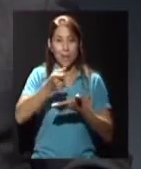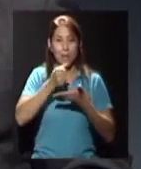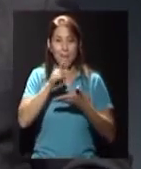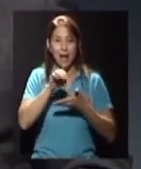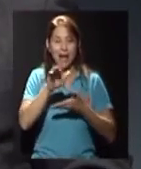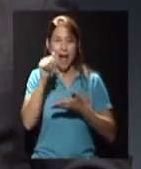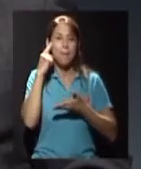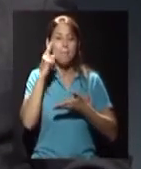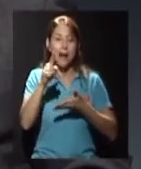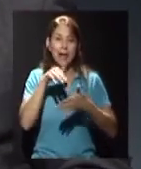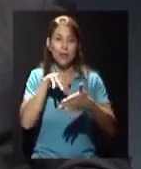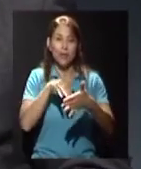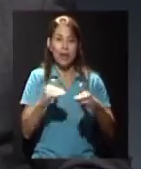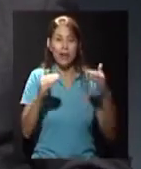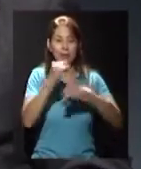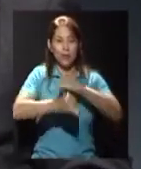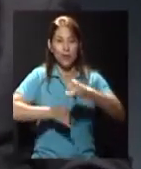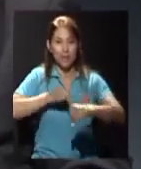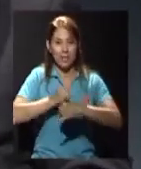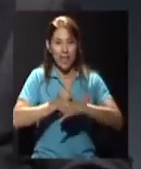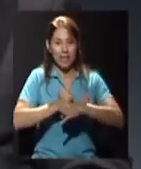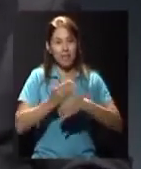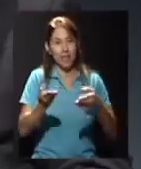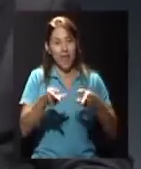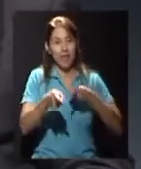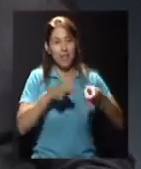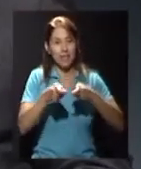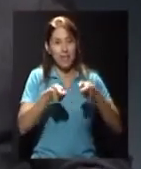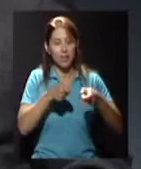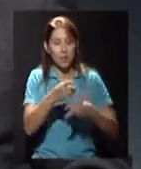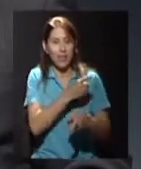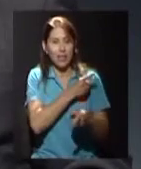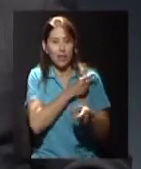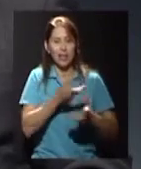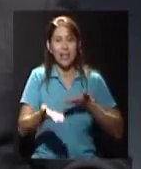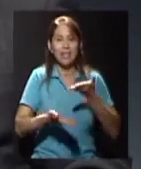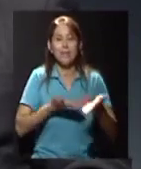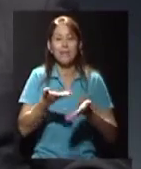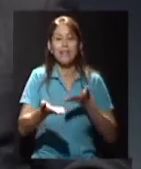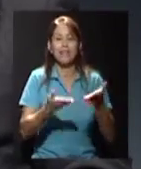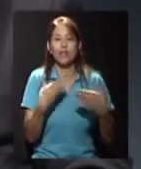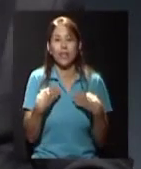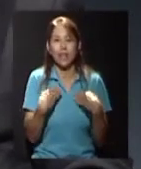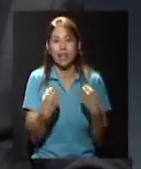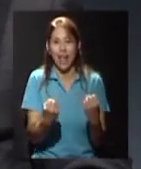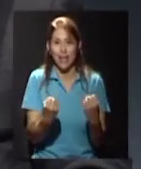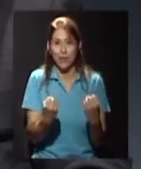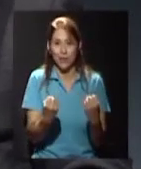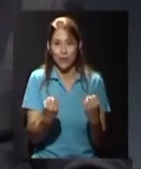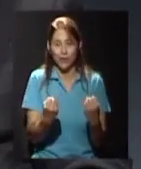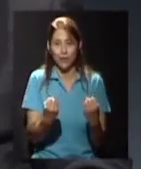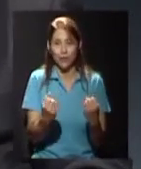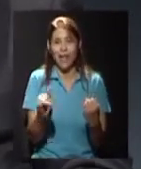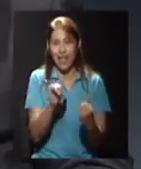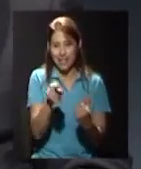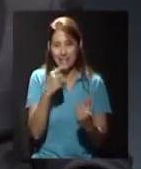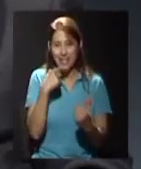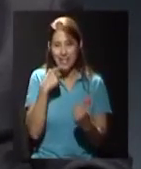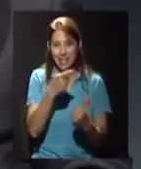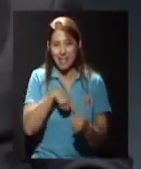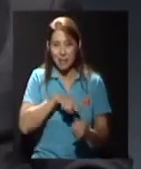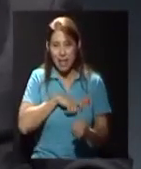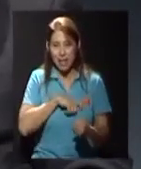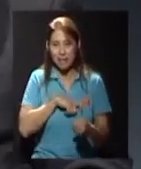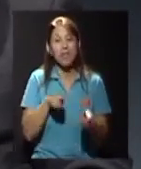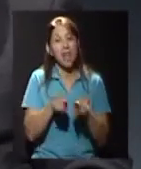de la administración y la dirección de los servicios sanitarios como se suele decir en españa y también con la